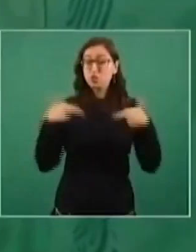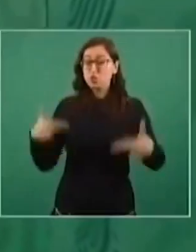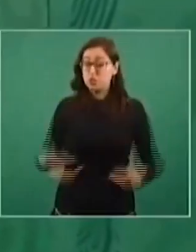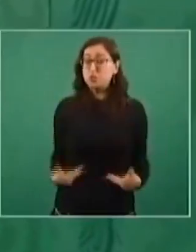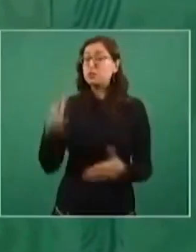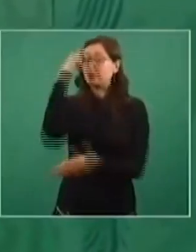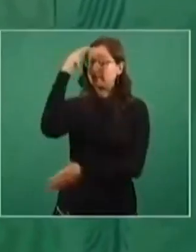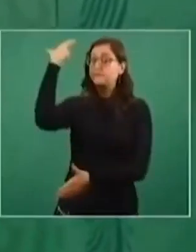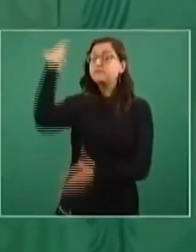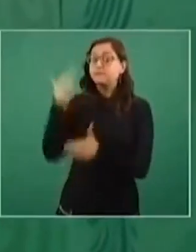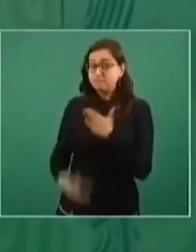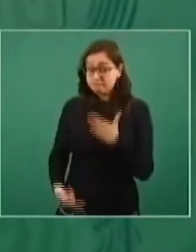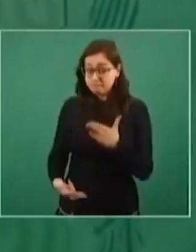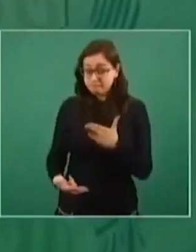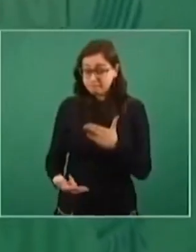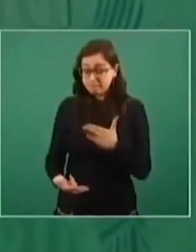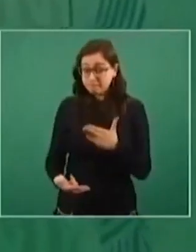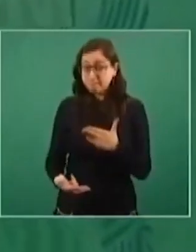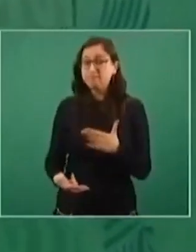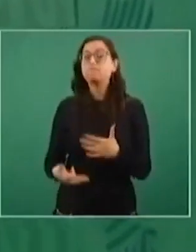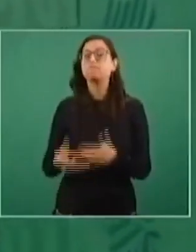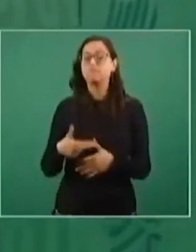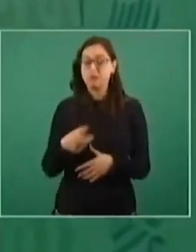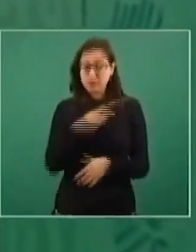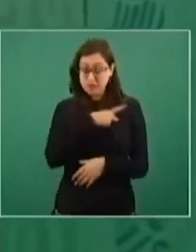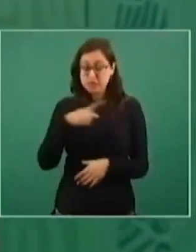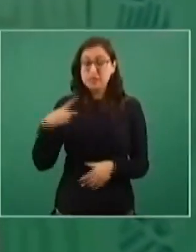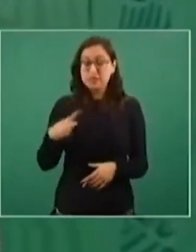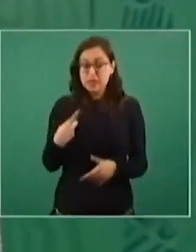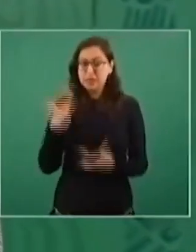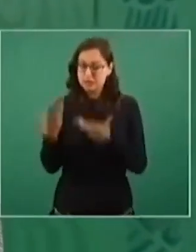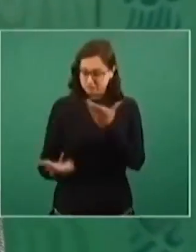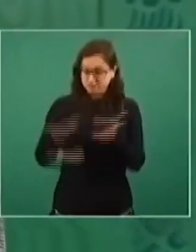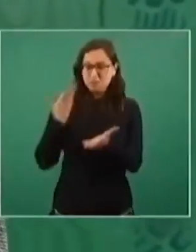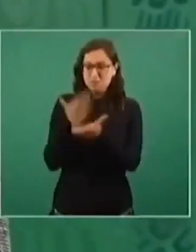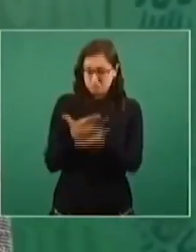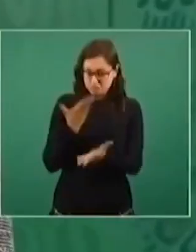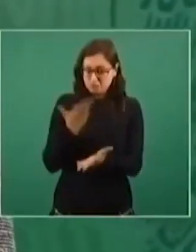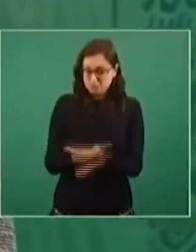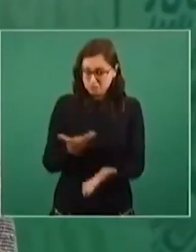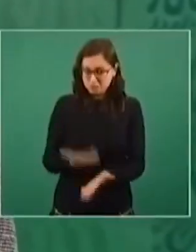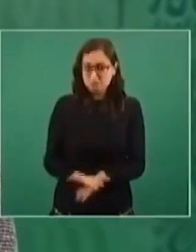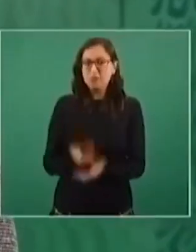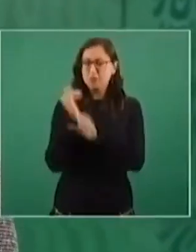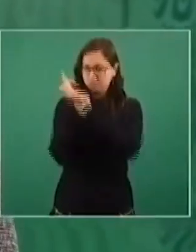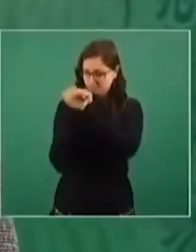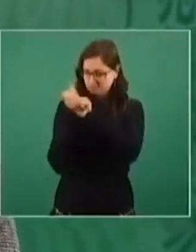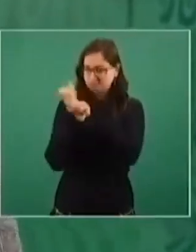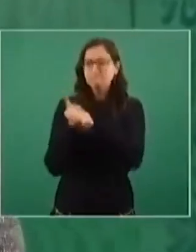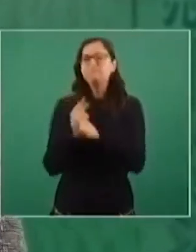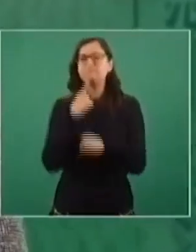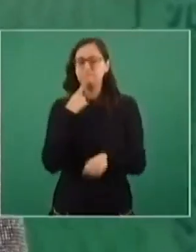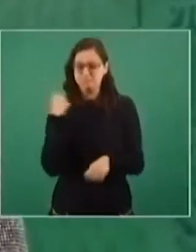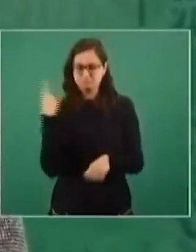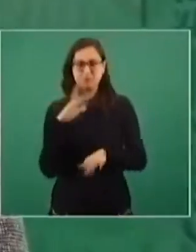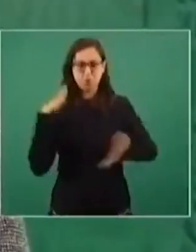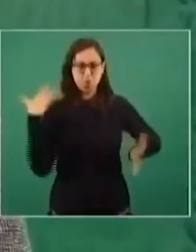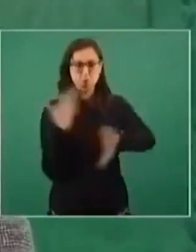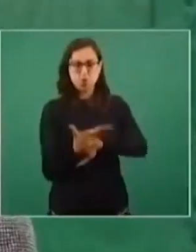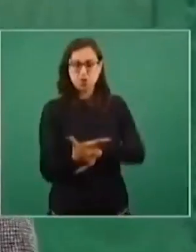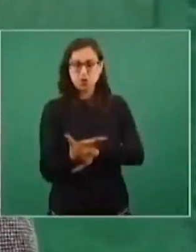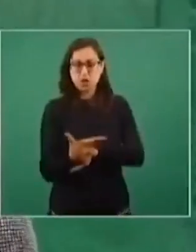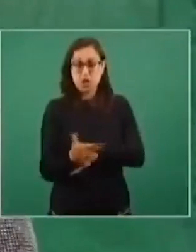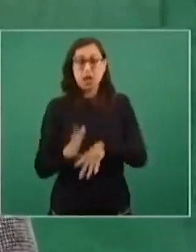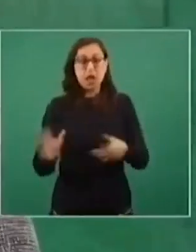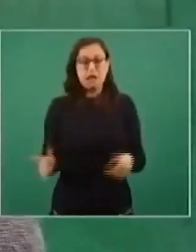Tenemos que tener, como en este caso, las investigaciones de la CNDH para proceder en consecuencia, no para